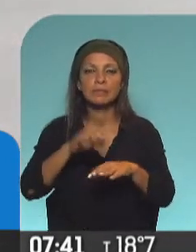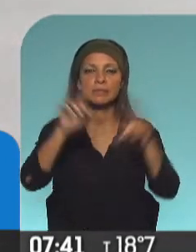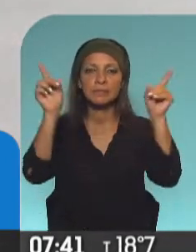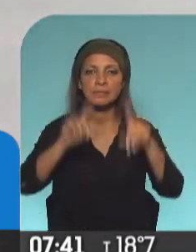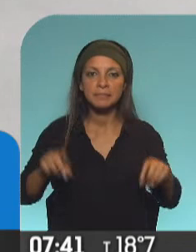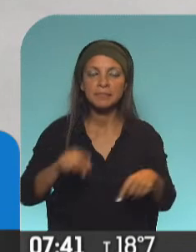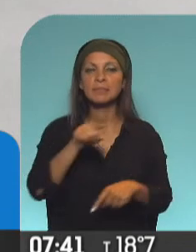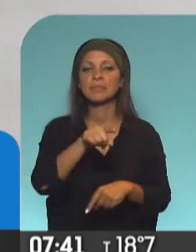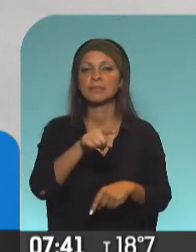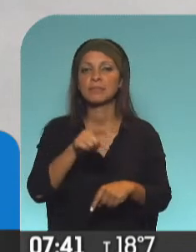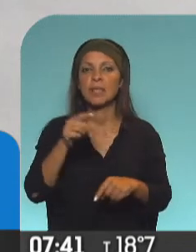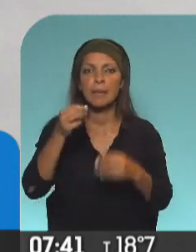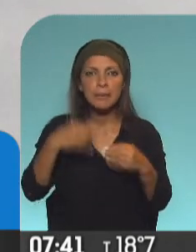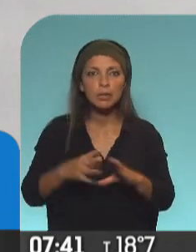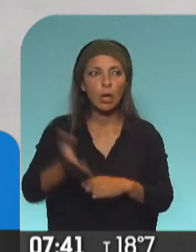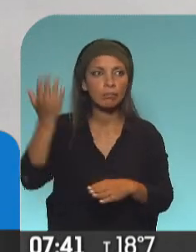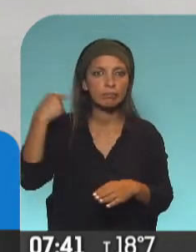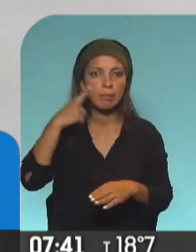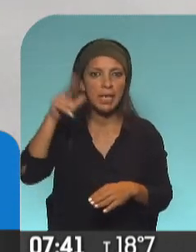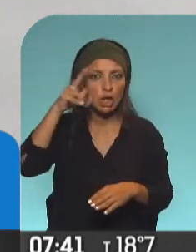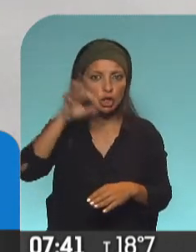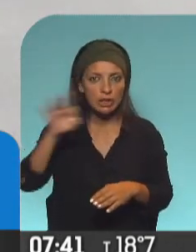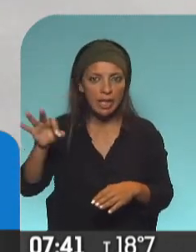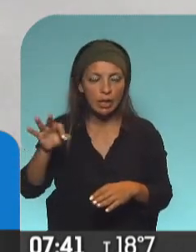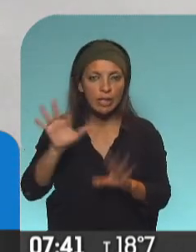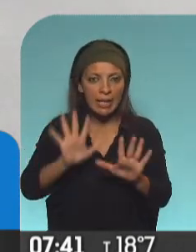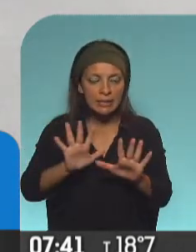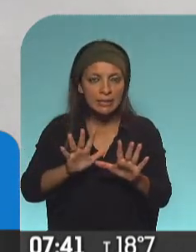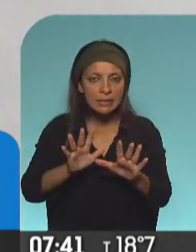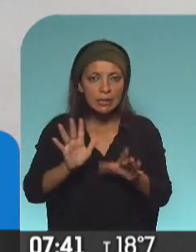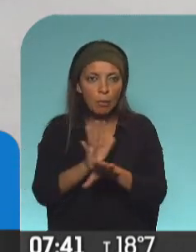tormenta, que desde el siglo pasado exacto, no se registraba de esta magnitud.